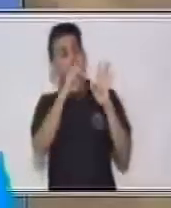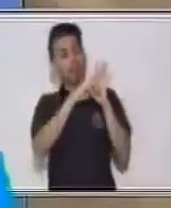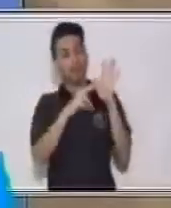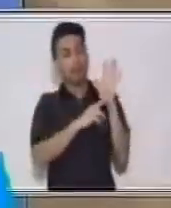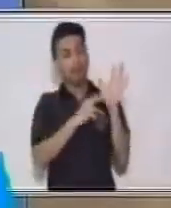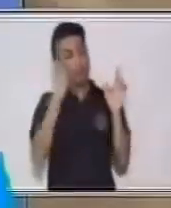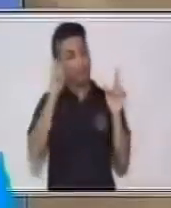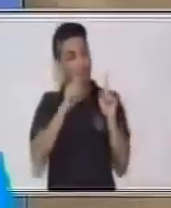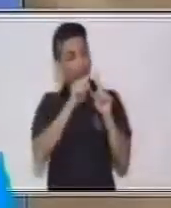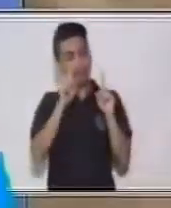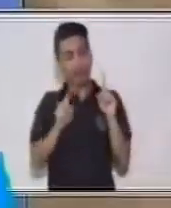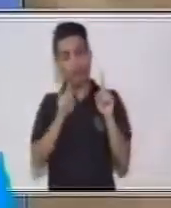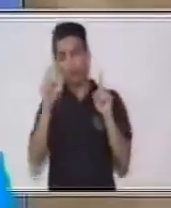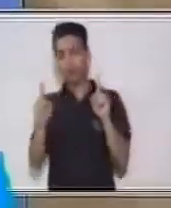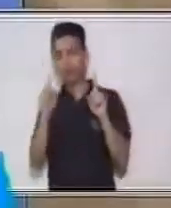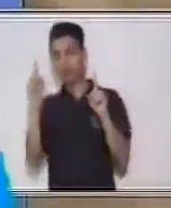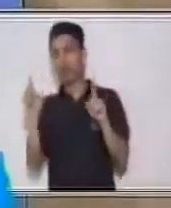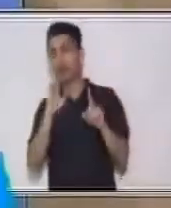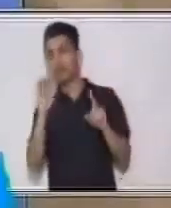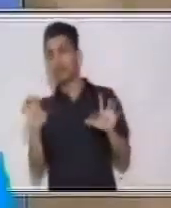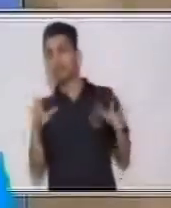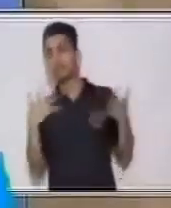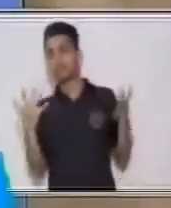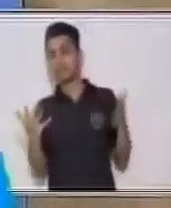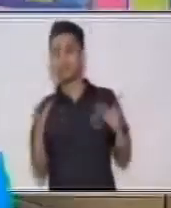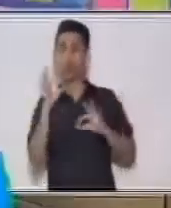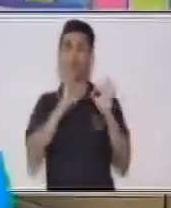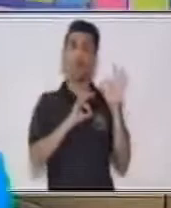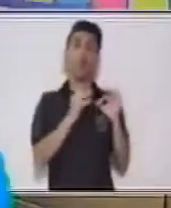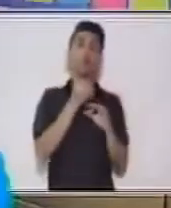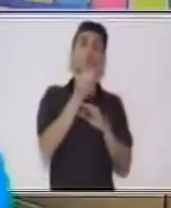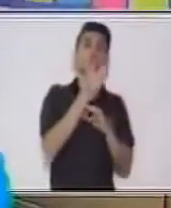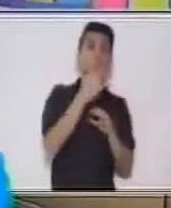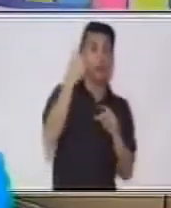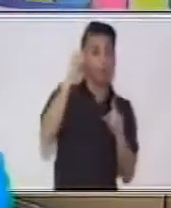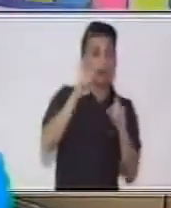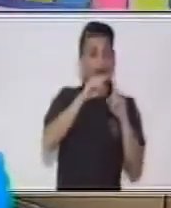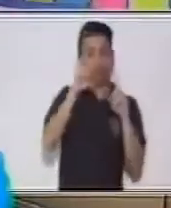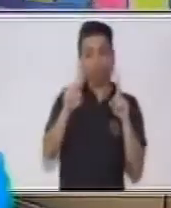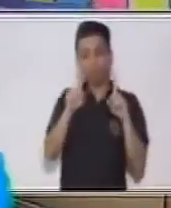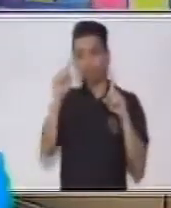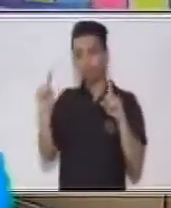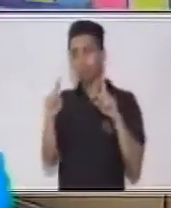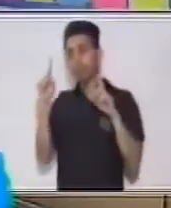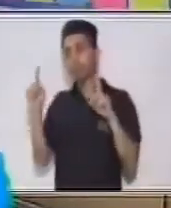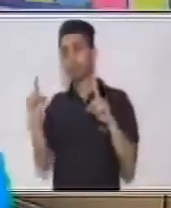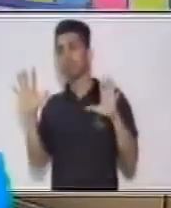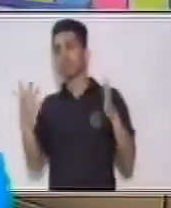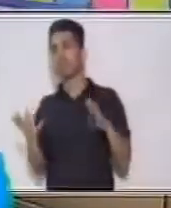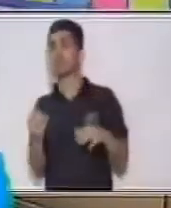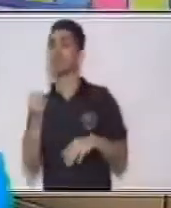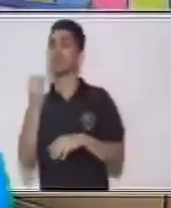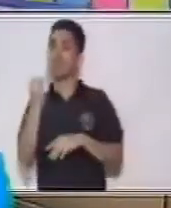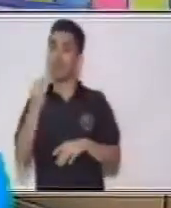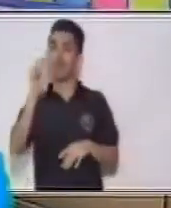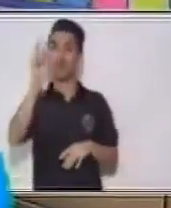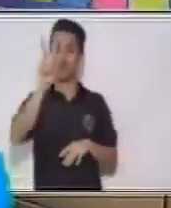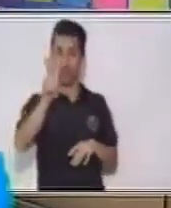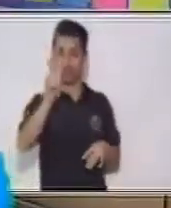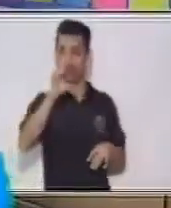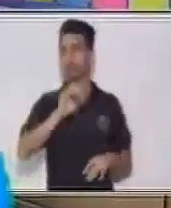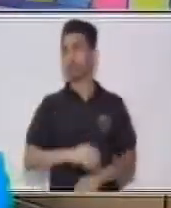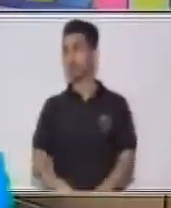patrón es el número que utilice para sumar y formar esta secuencia fue el número